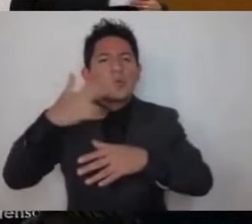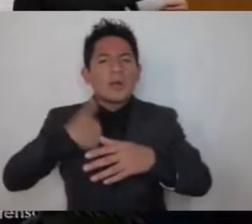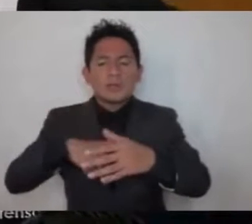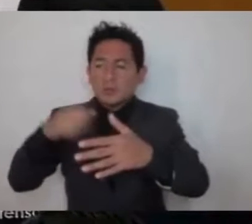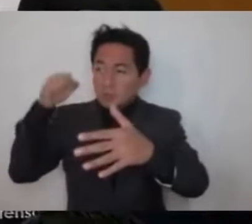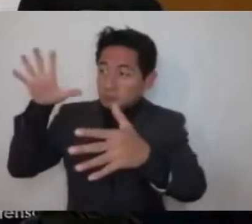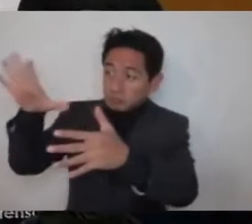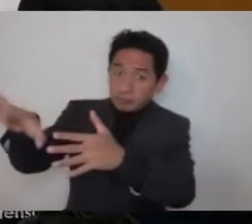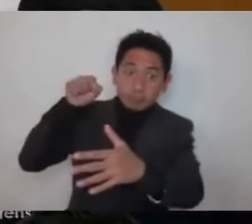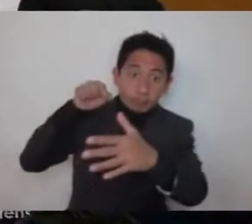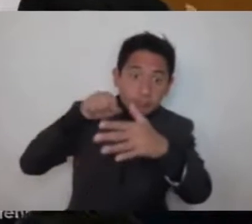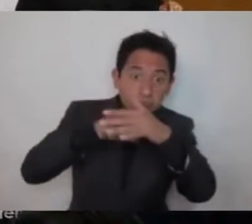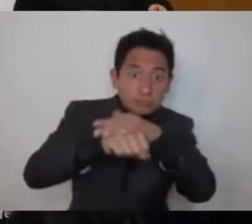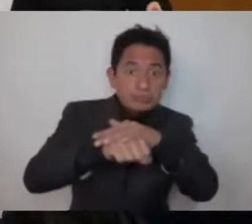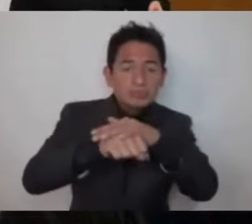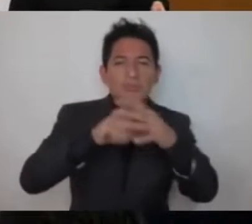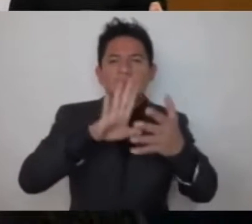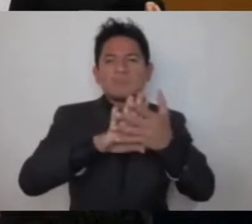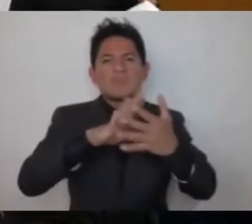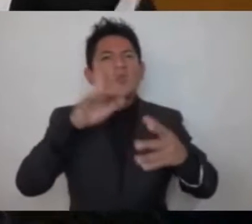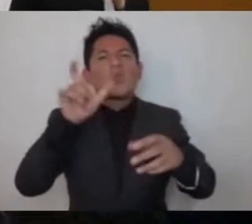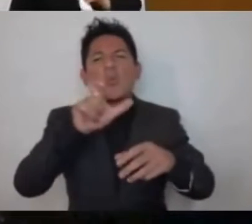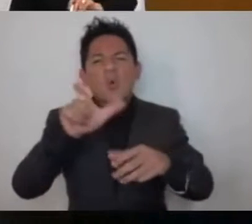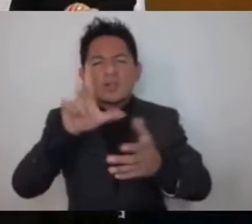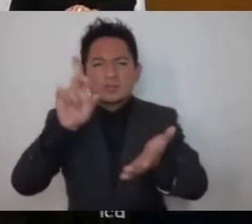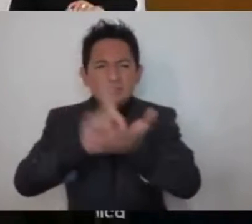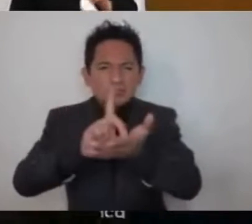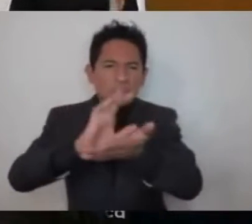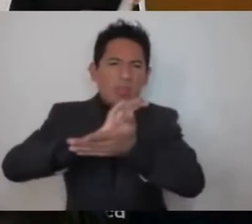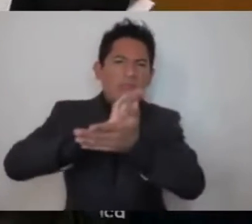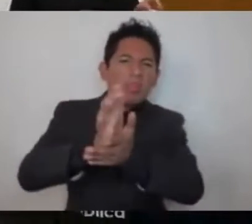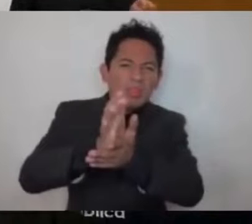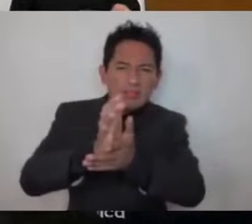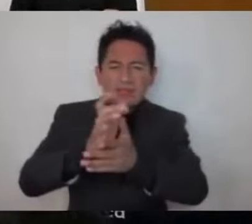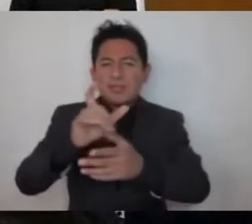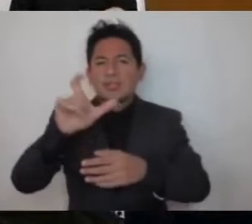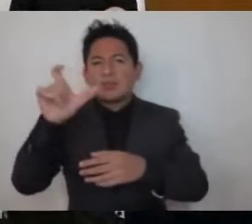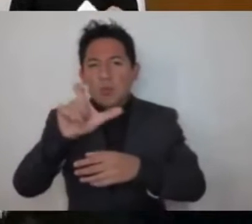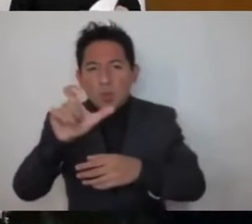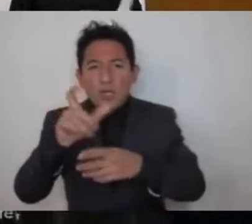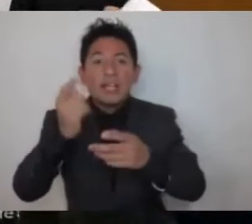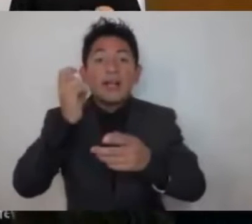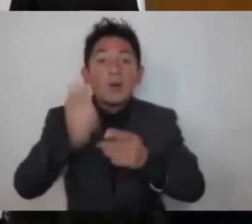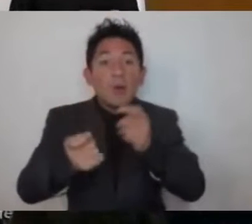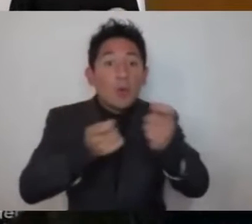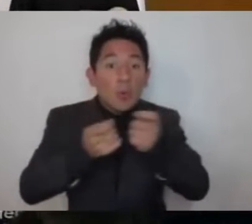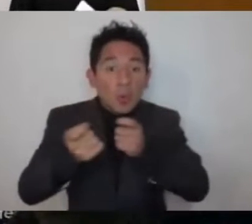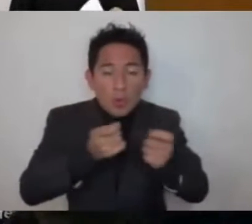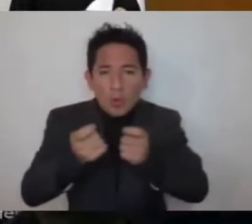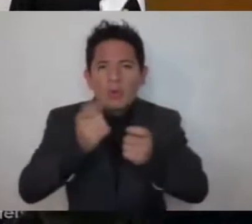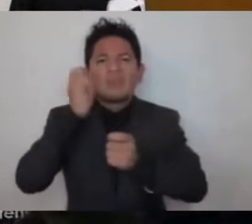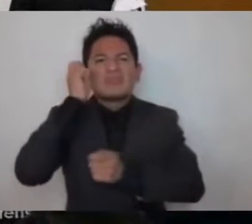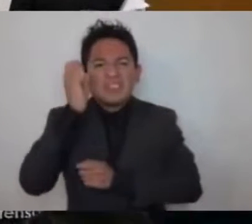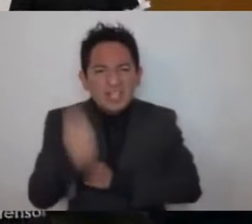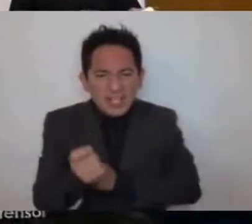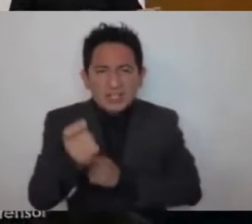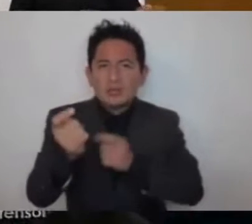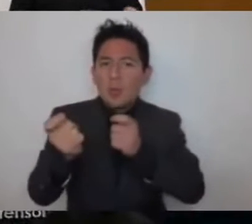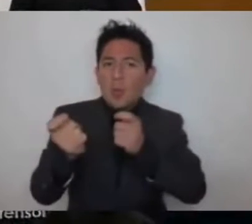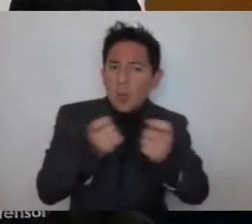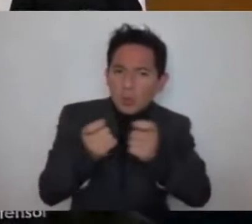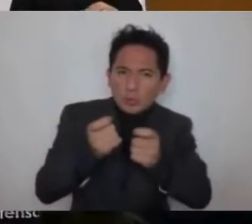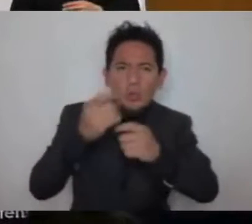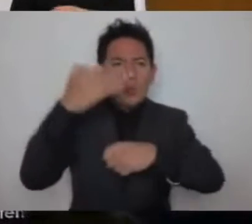provisional preventivo qué supuestos no constituyen un control provisional preventivo cuando Es